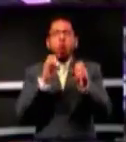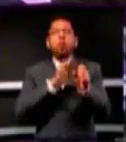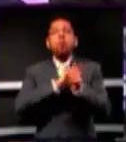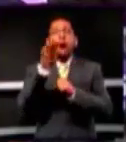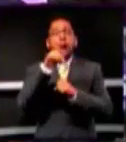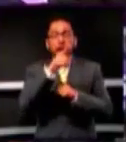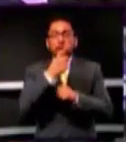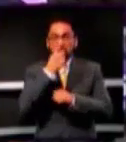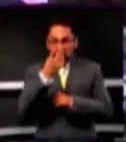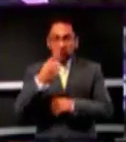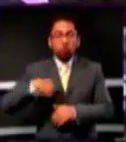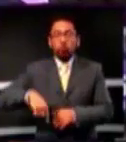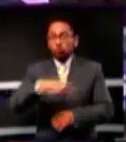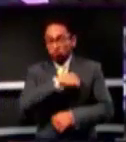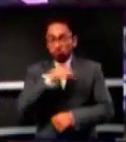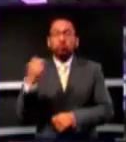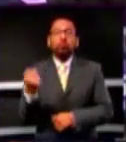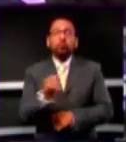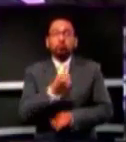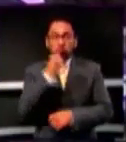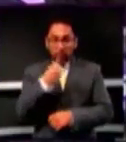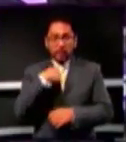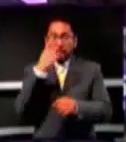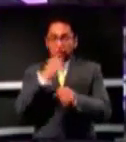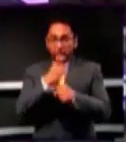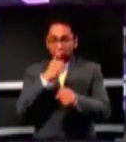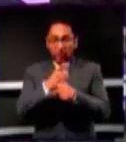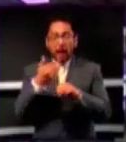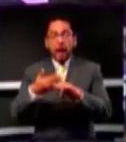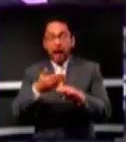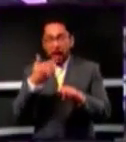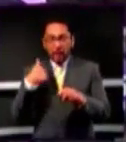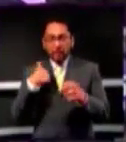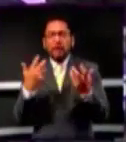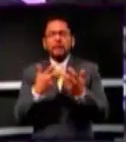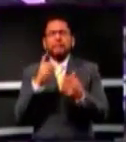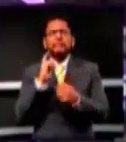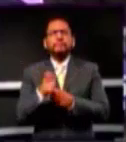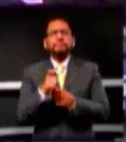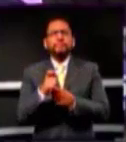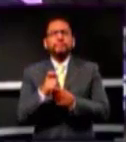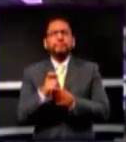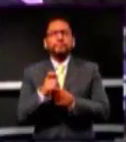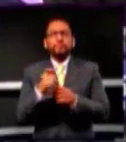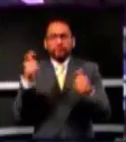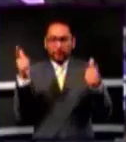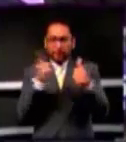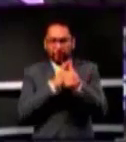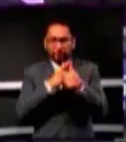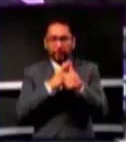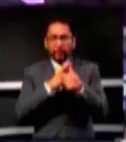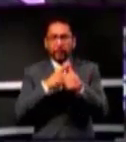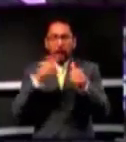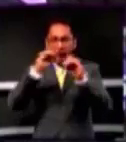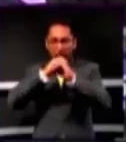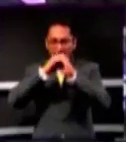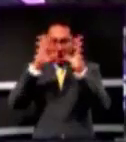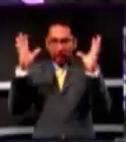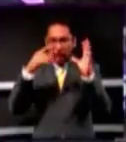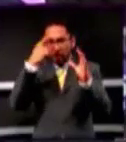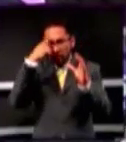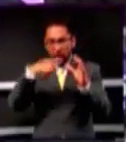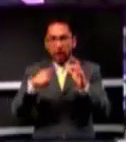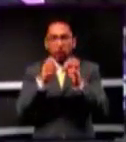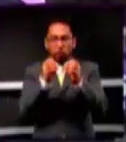nosotros afortunadamente lo primero que hacemos a manera de prevención es primero hacer una aclaración a través de